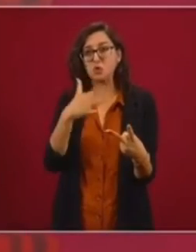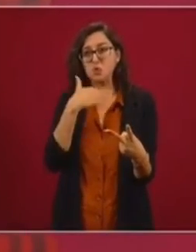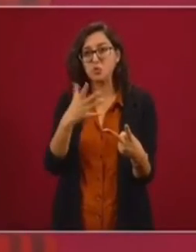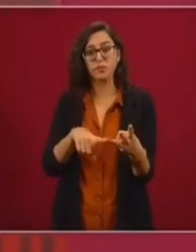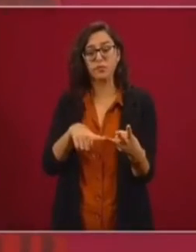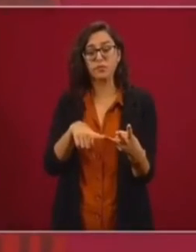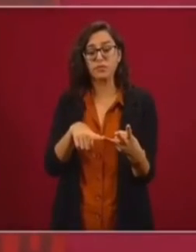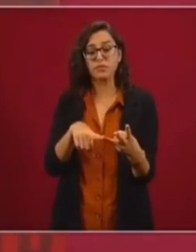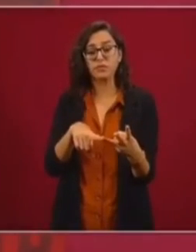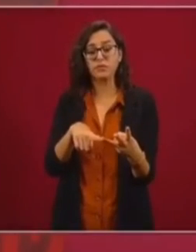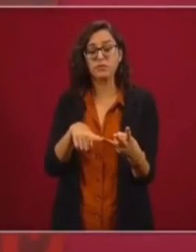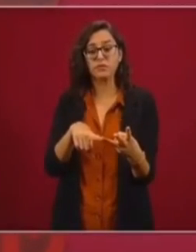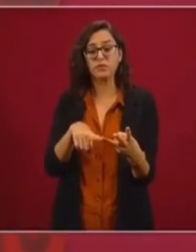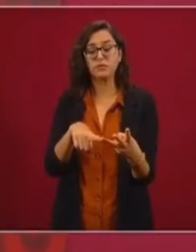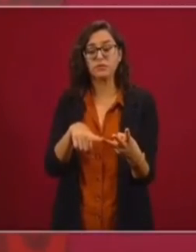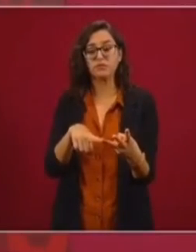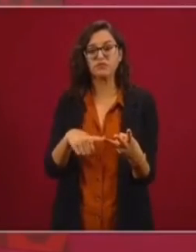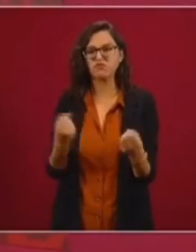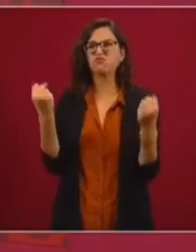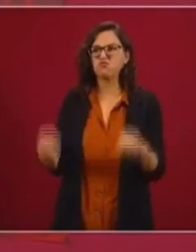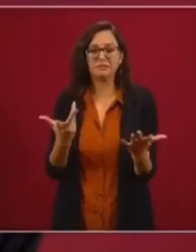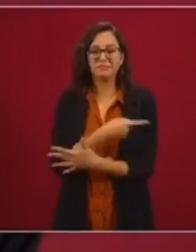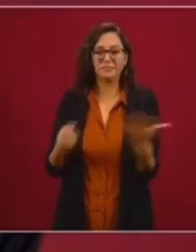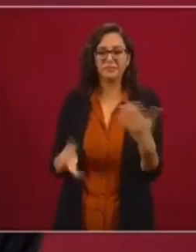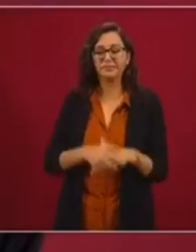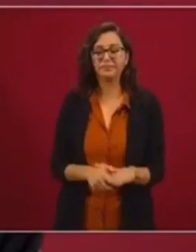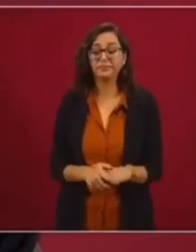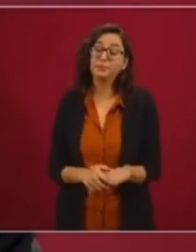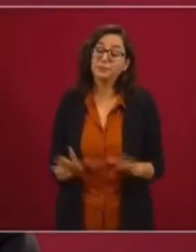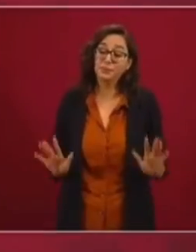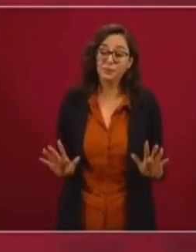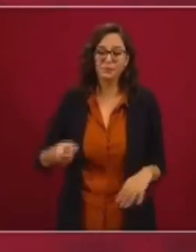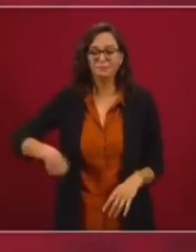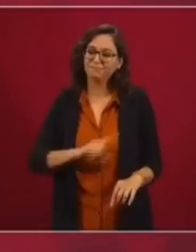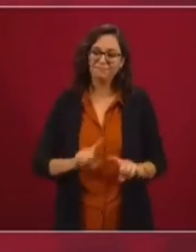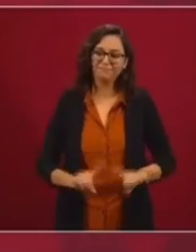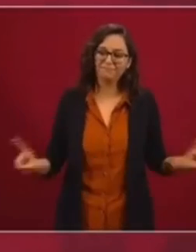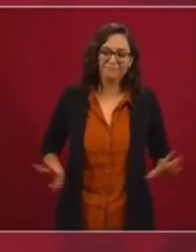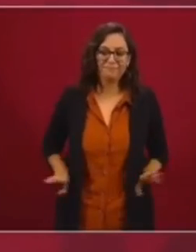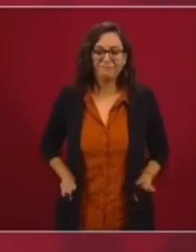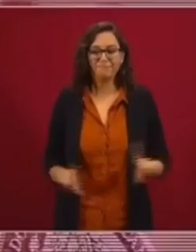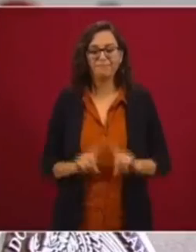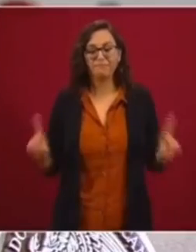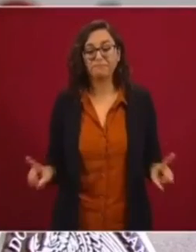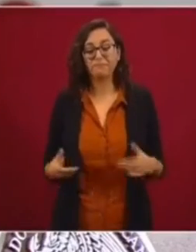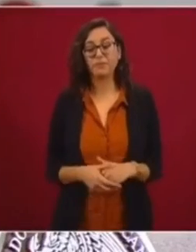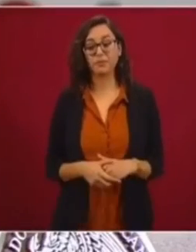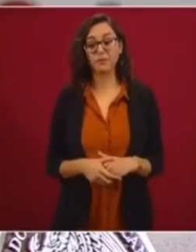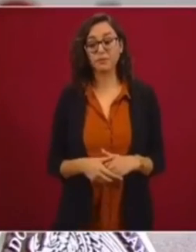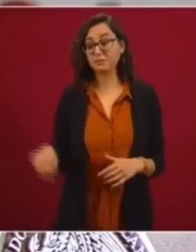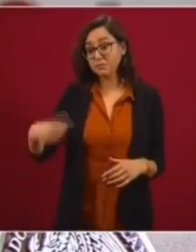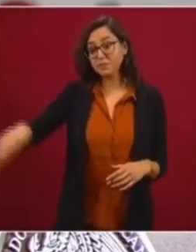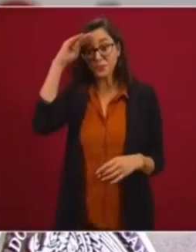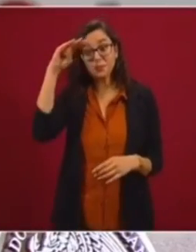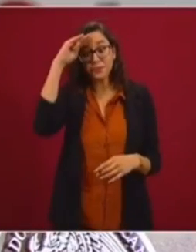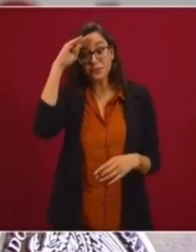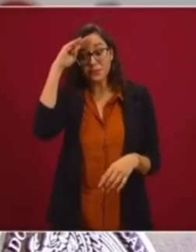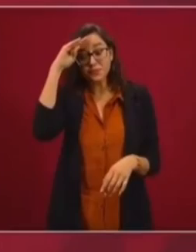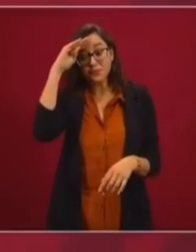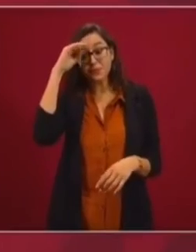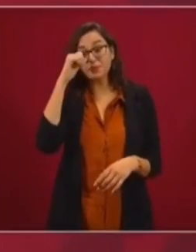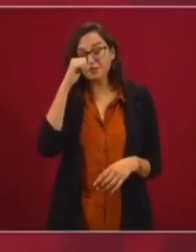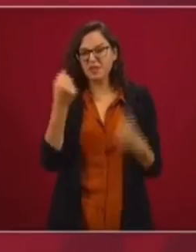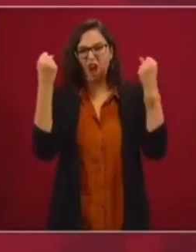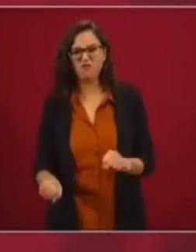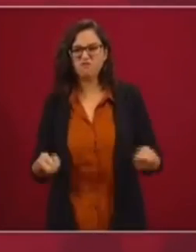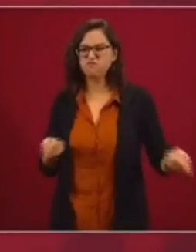corrupción, de autoritarismo. No somos iguales. Ellos piensan que se